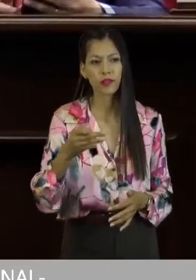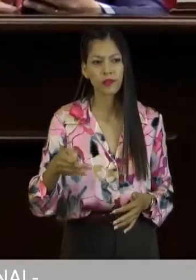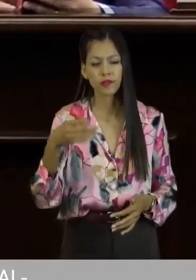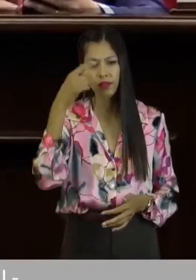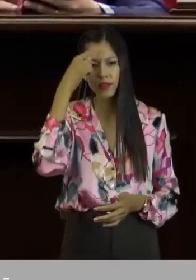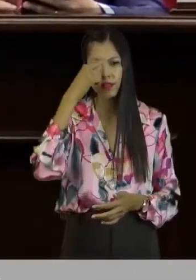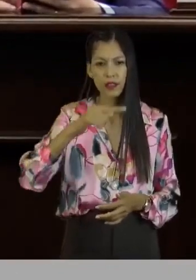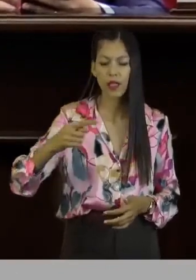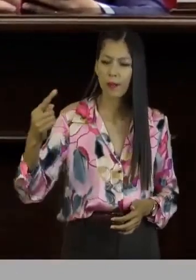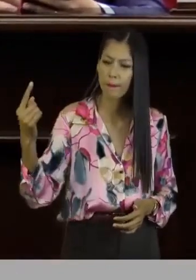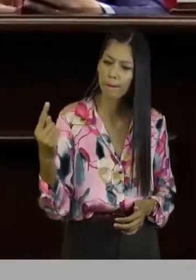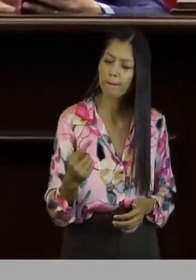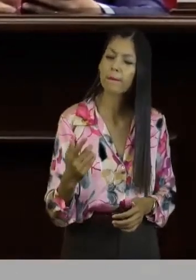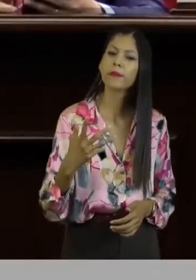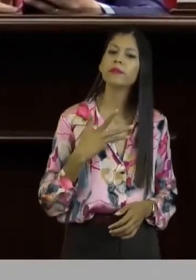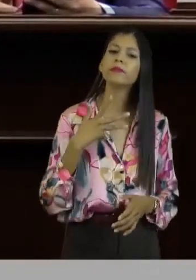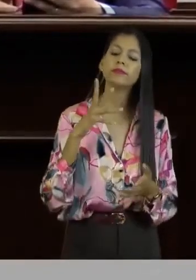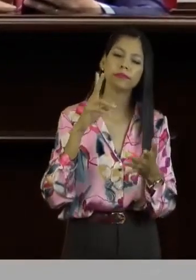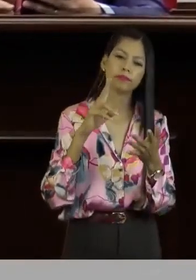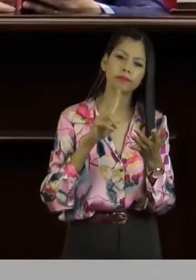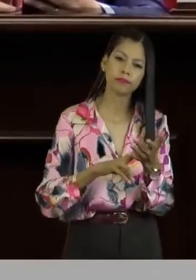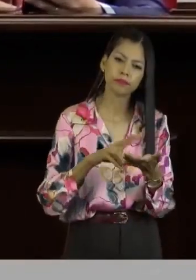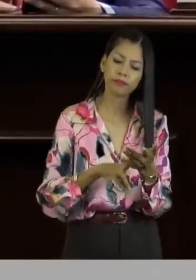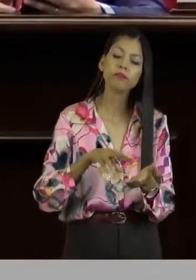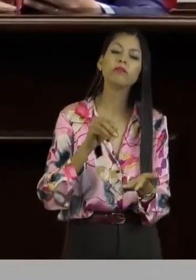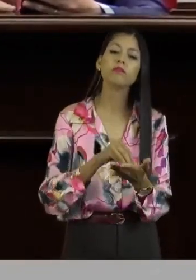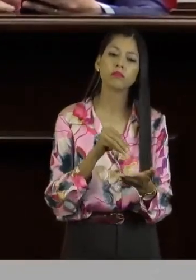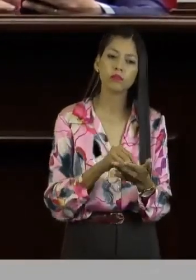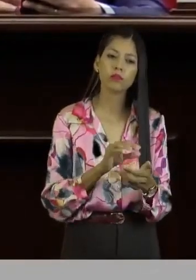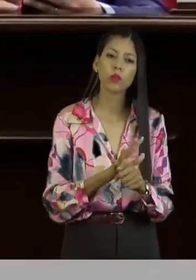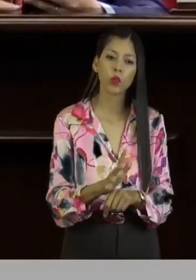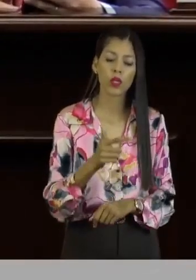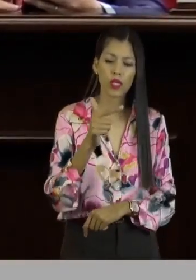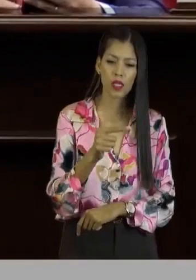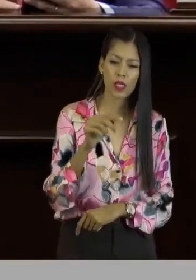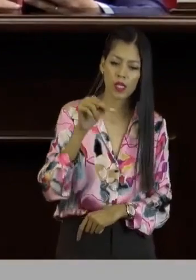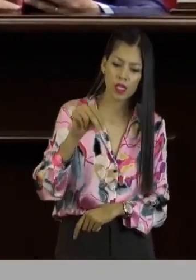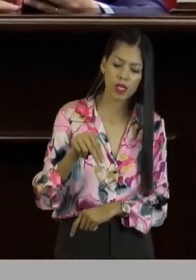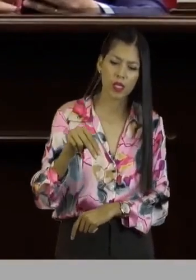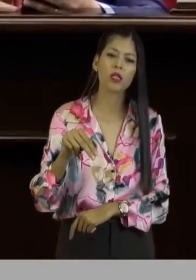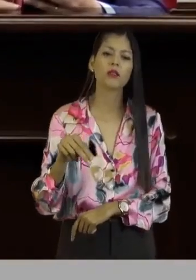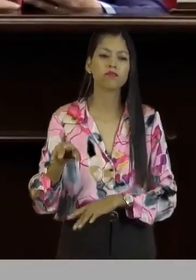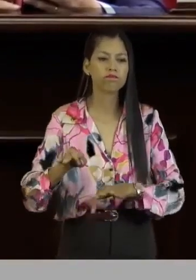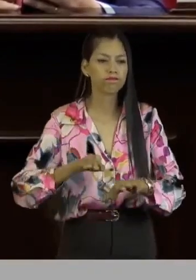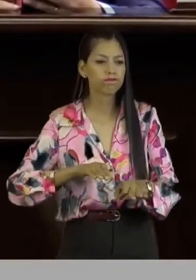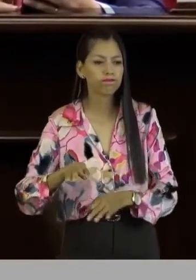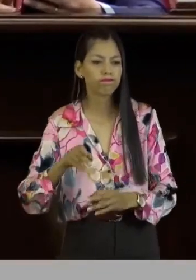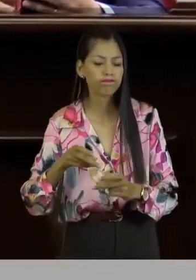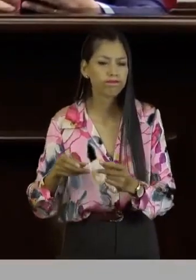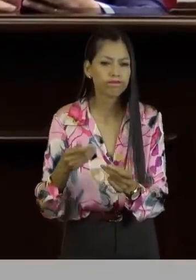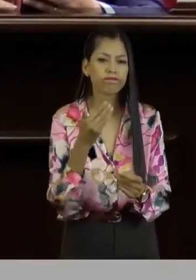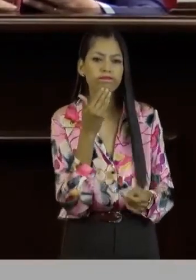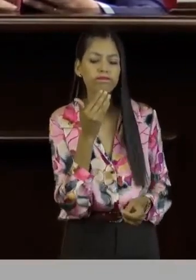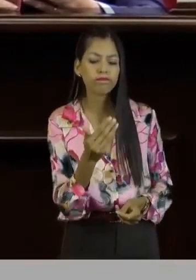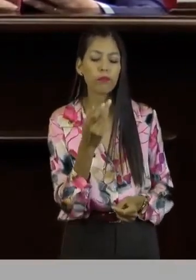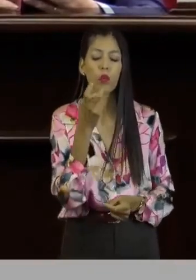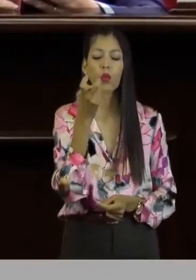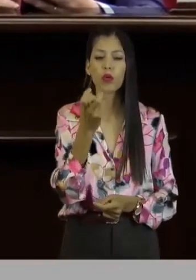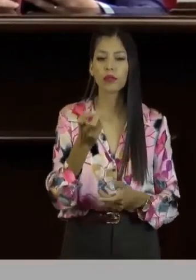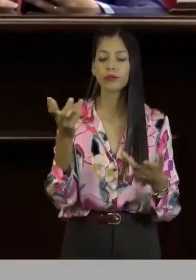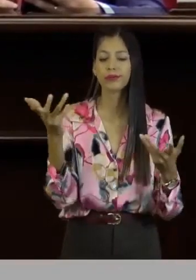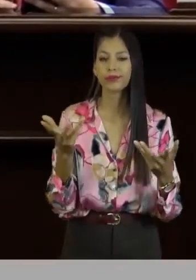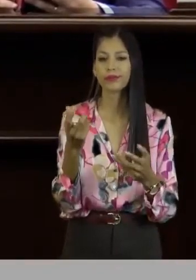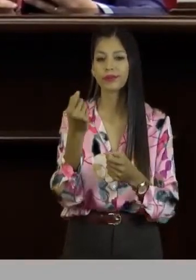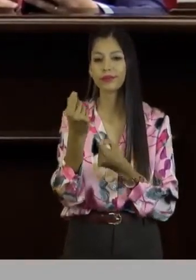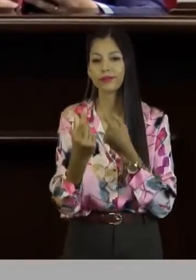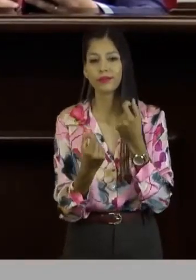que estuviese vigente el actuar de la Guardia Nacional. Y por eso se le hicieron